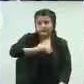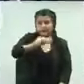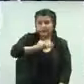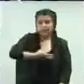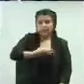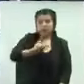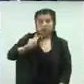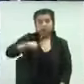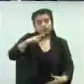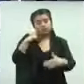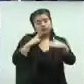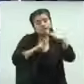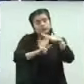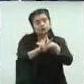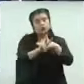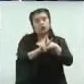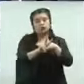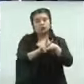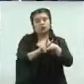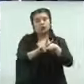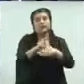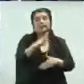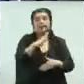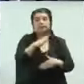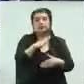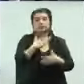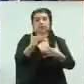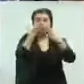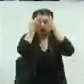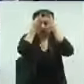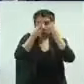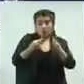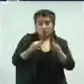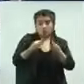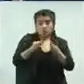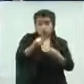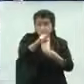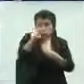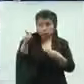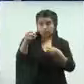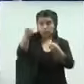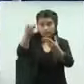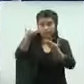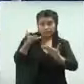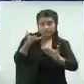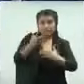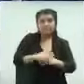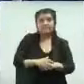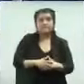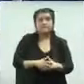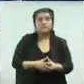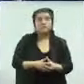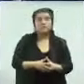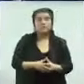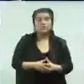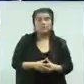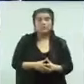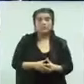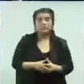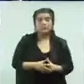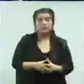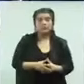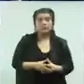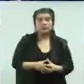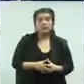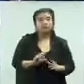donde querríamos seguirnos dirigiendo, precisamente por las consideraciones que usted hace. En efecto. Mantenimiento, ministro, ¿cómo le